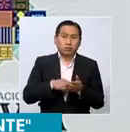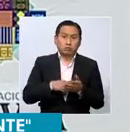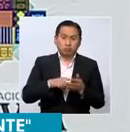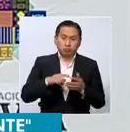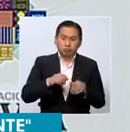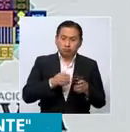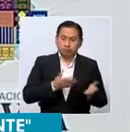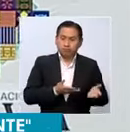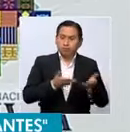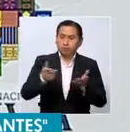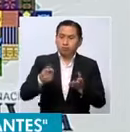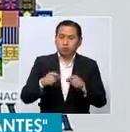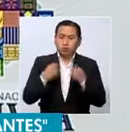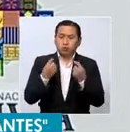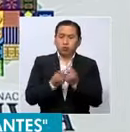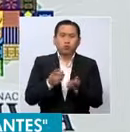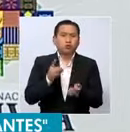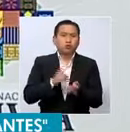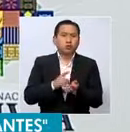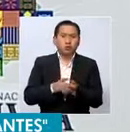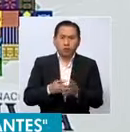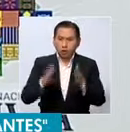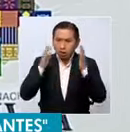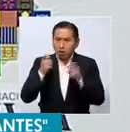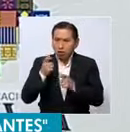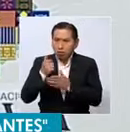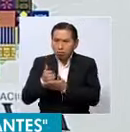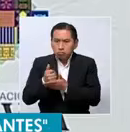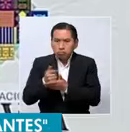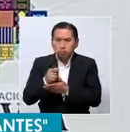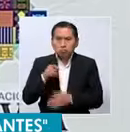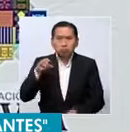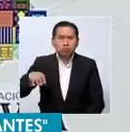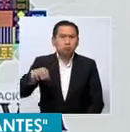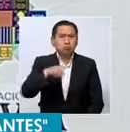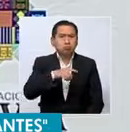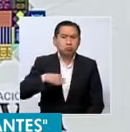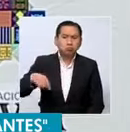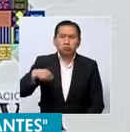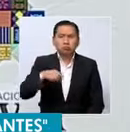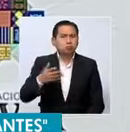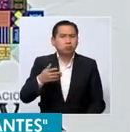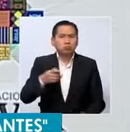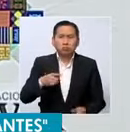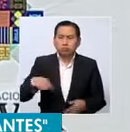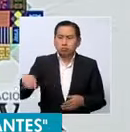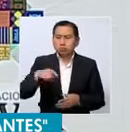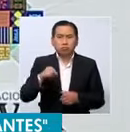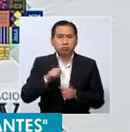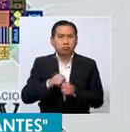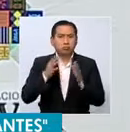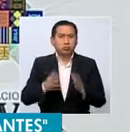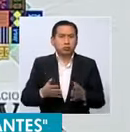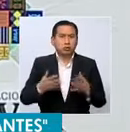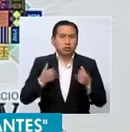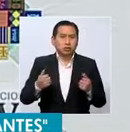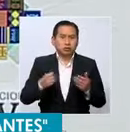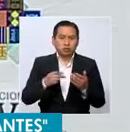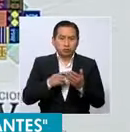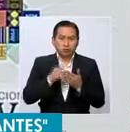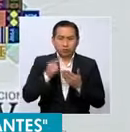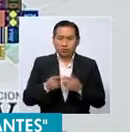funcionar brigadas de contención que en base a funcionarios y profesionales de los programas